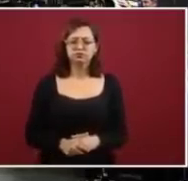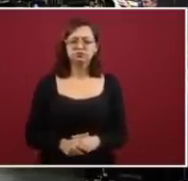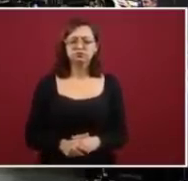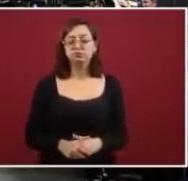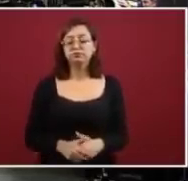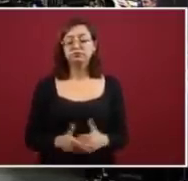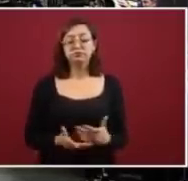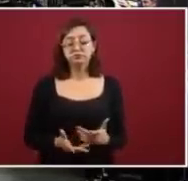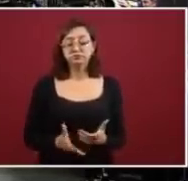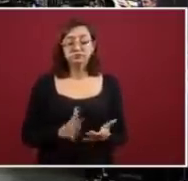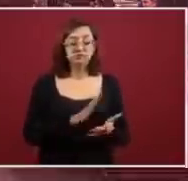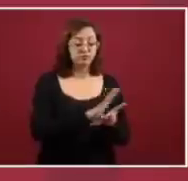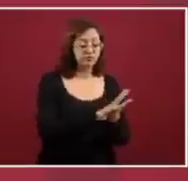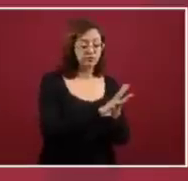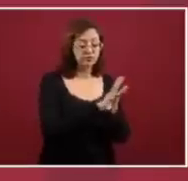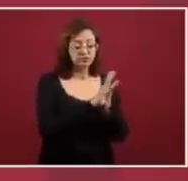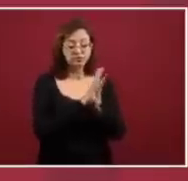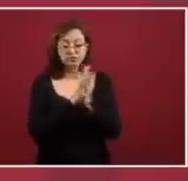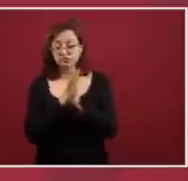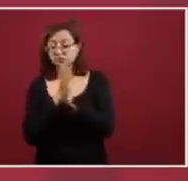es un proceso de transición.